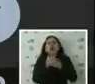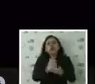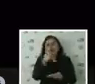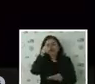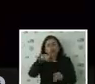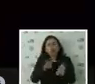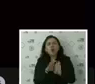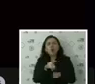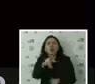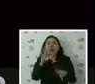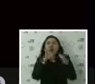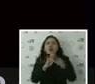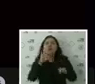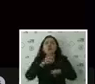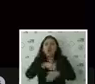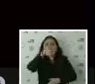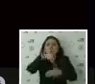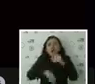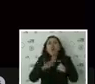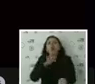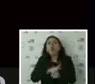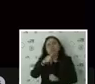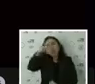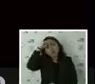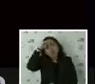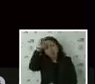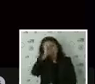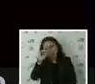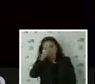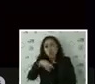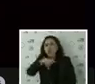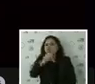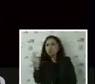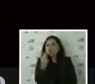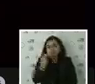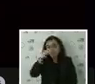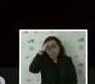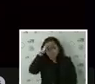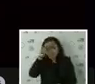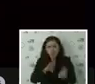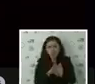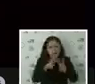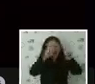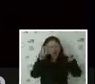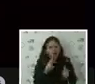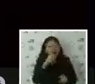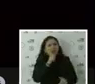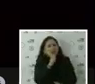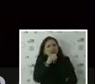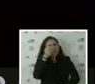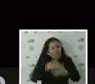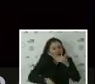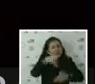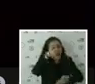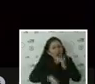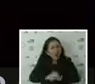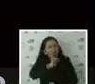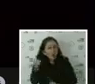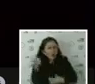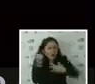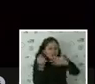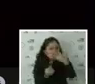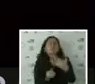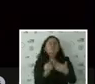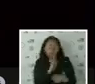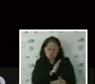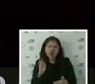una directriz para poder generar las reflexiones, pero si ustedes consideran que podrían abundar en otro